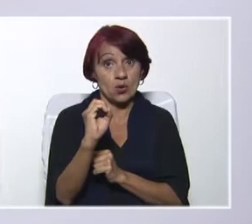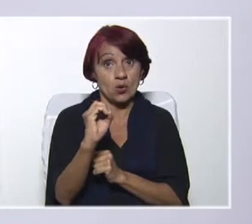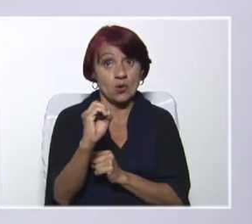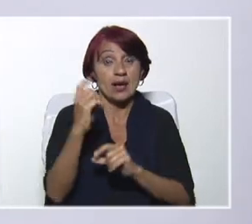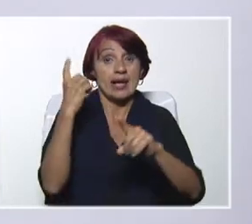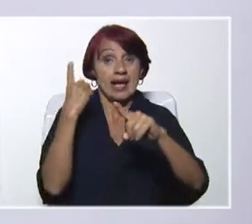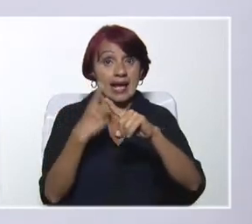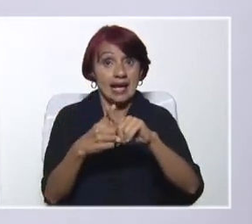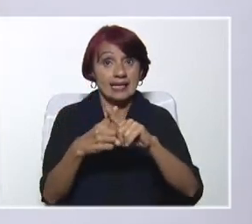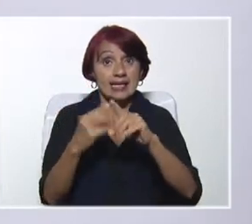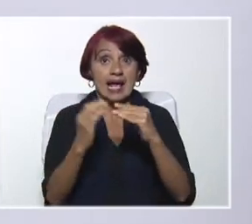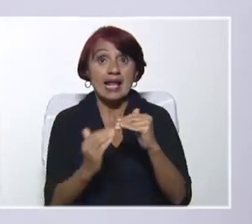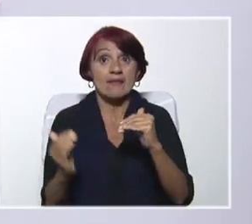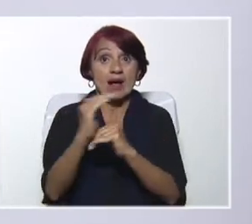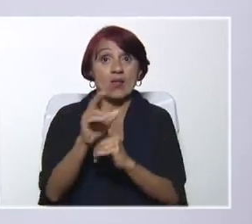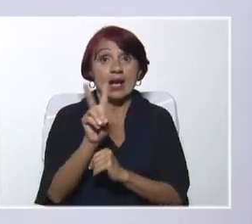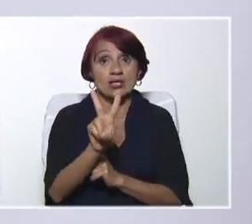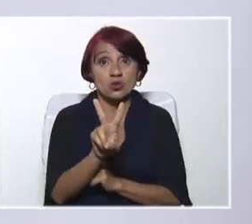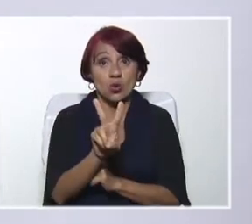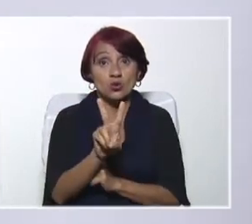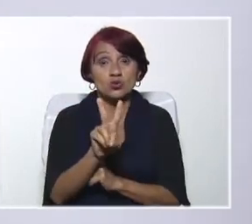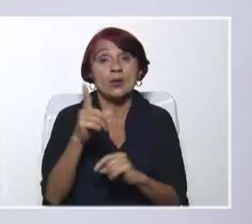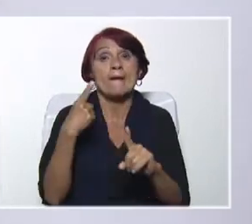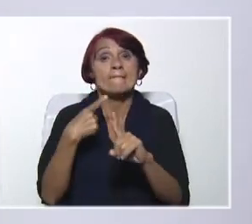0x al cuadrado más